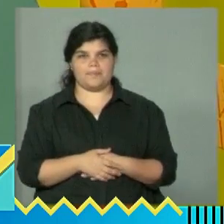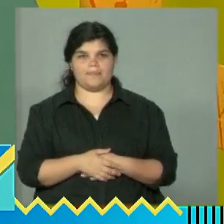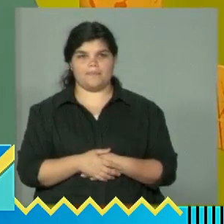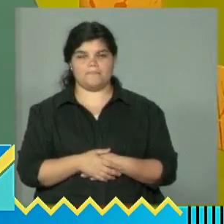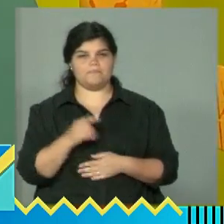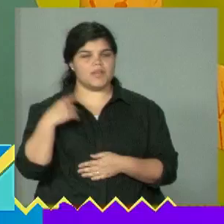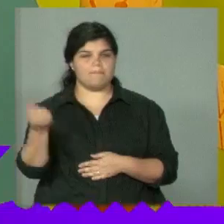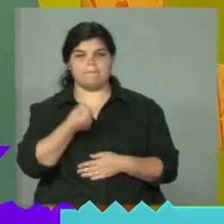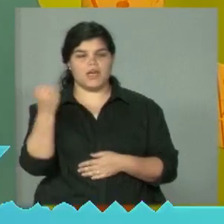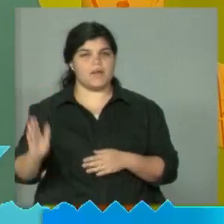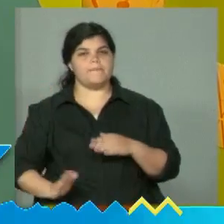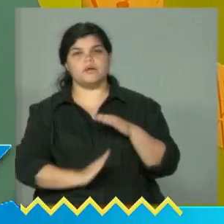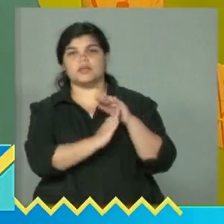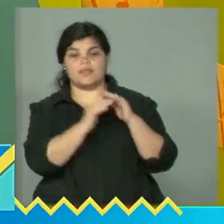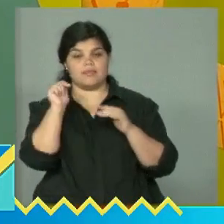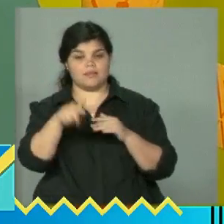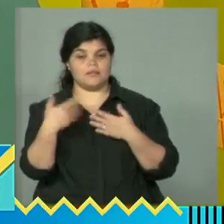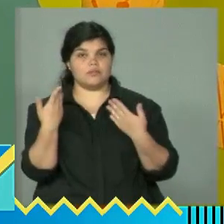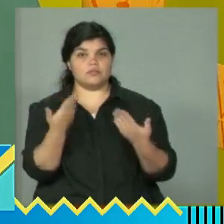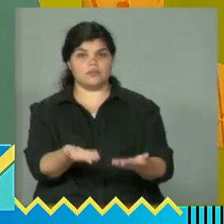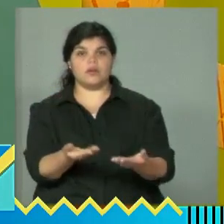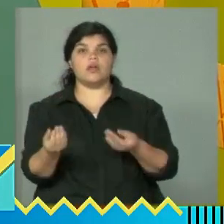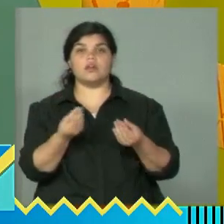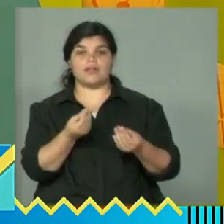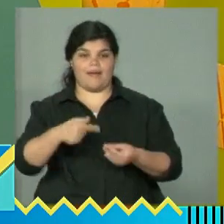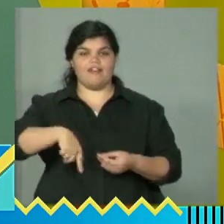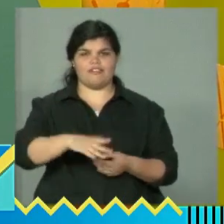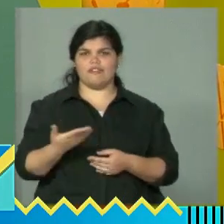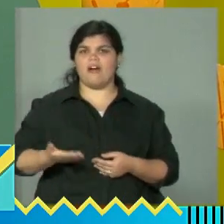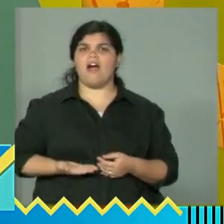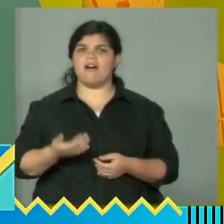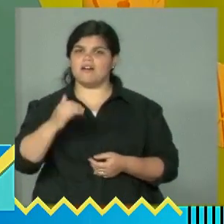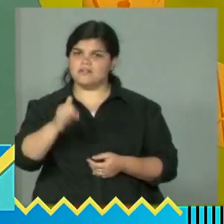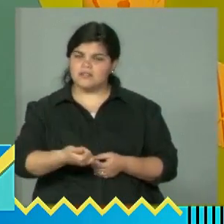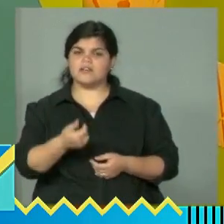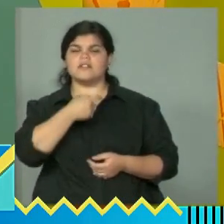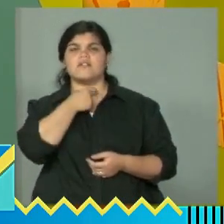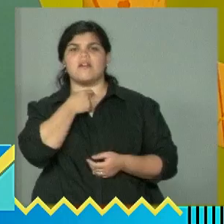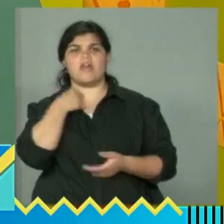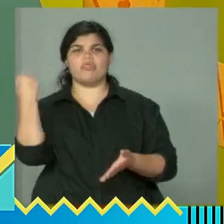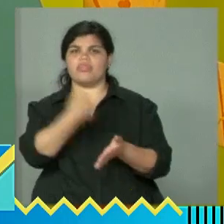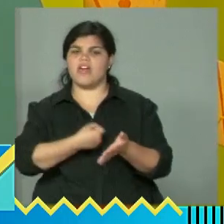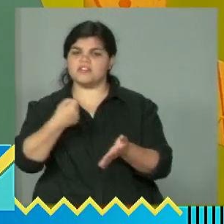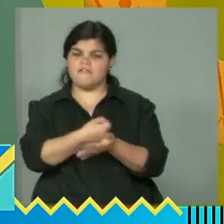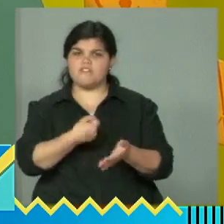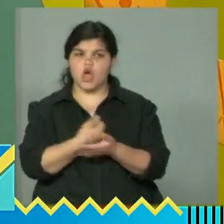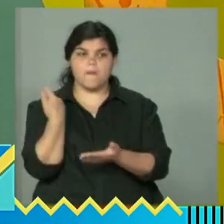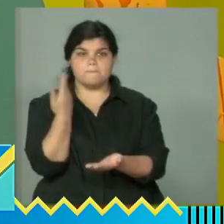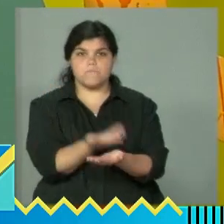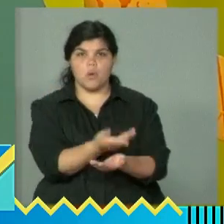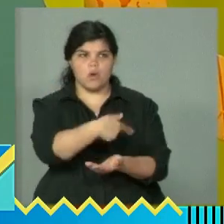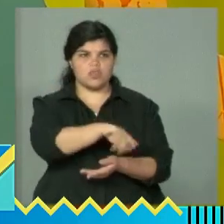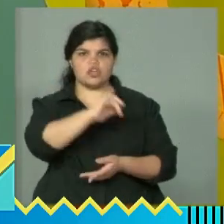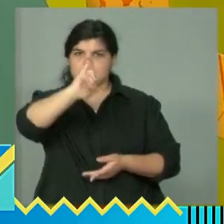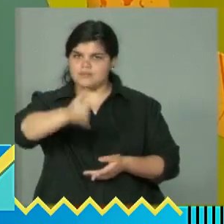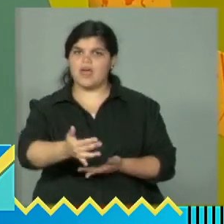no, lo más importante es esto, que los chicos se animen a hacer frente a los desafíos que se les proponen y